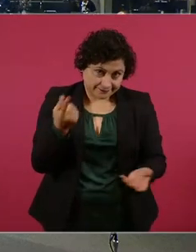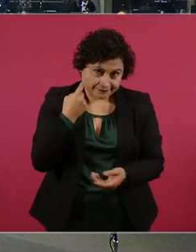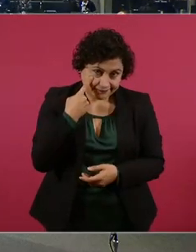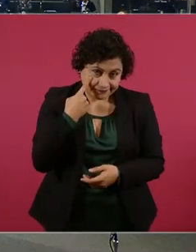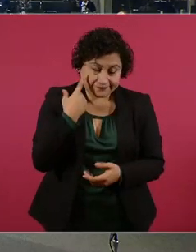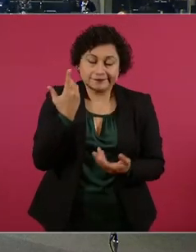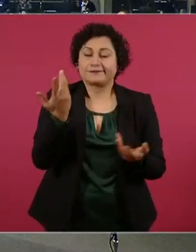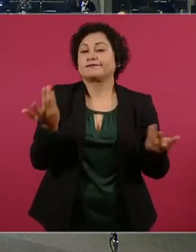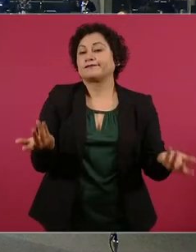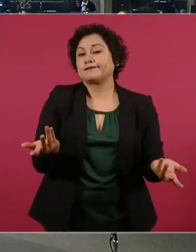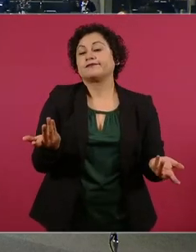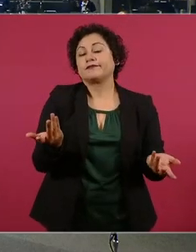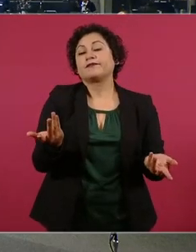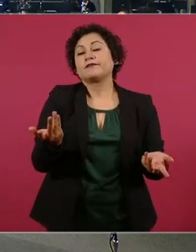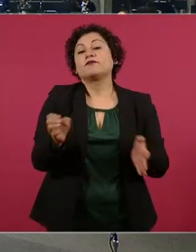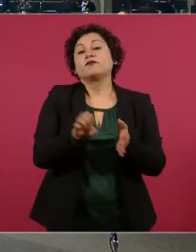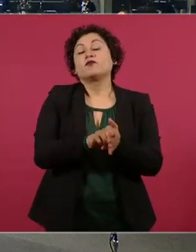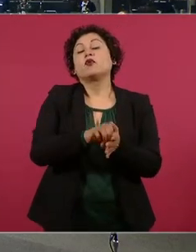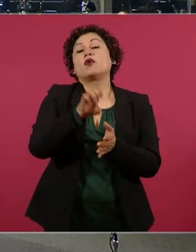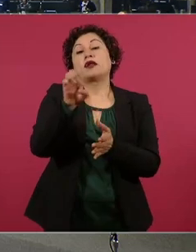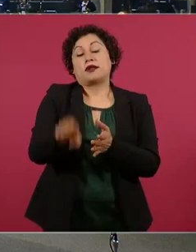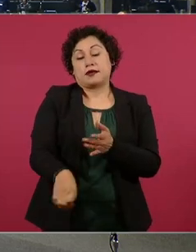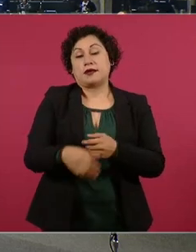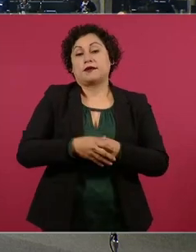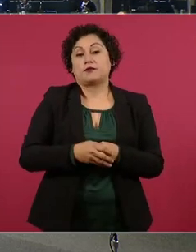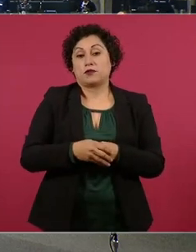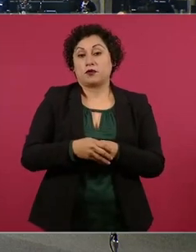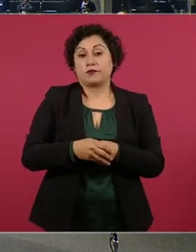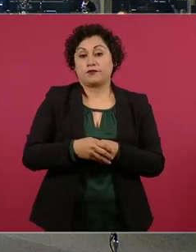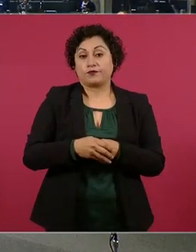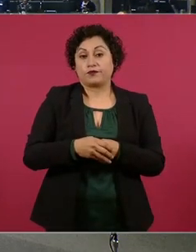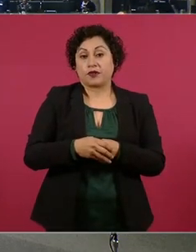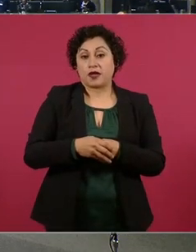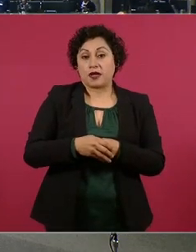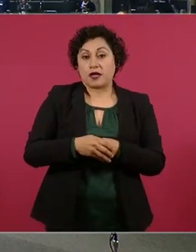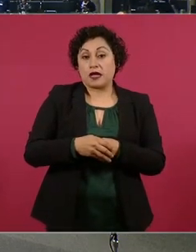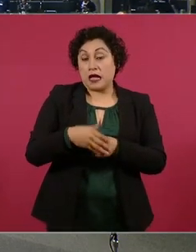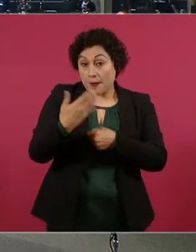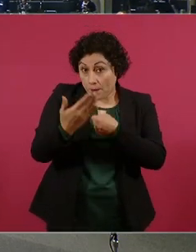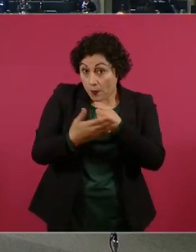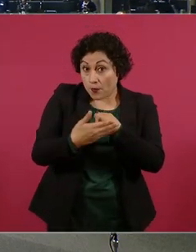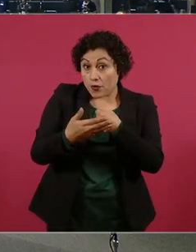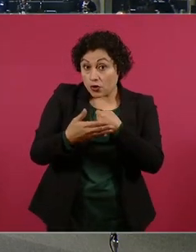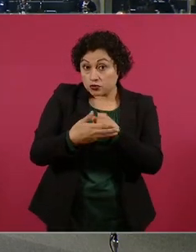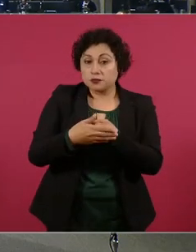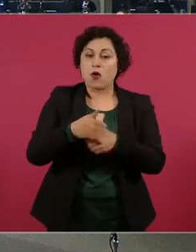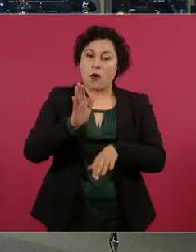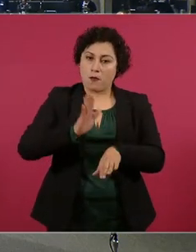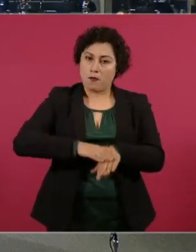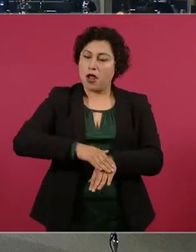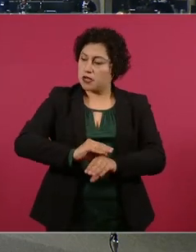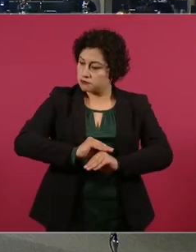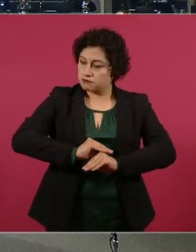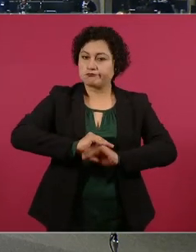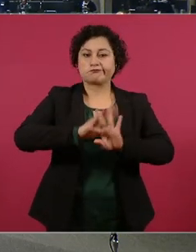antes de terminar va a quedar Mexicana fortalecida, porque estamos